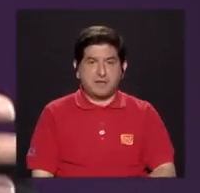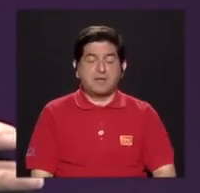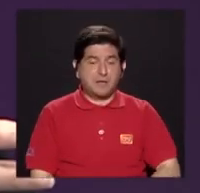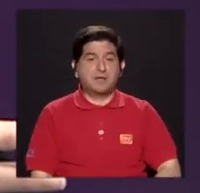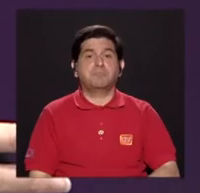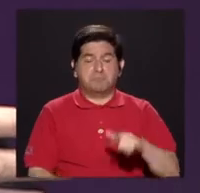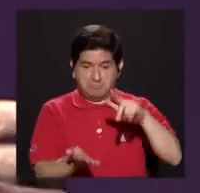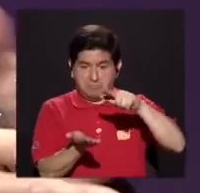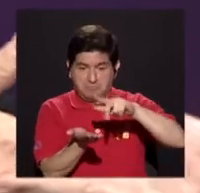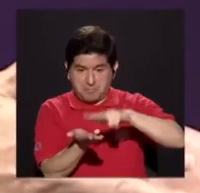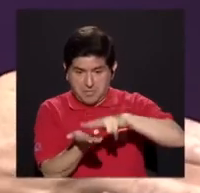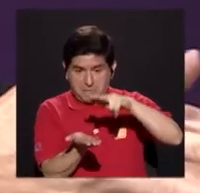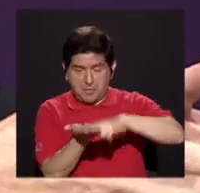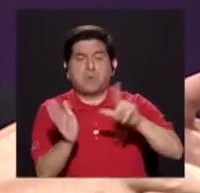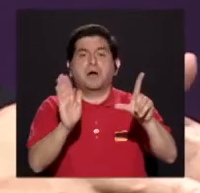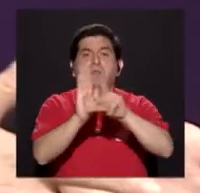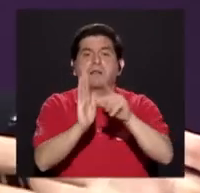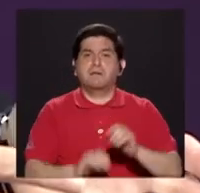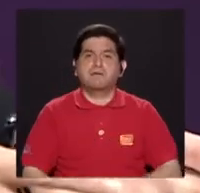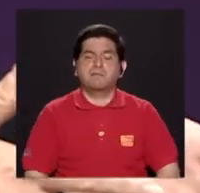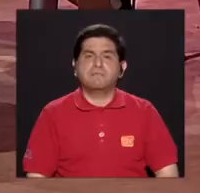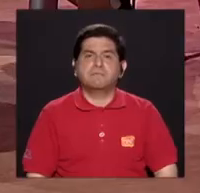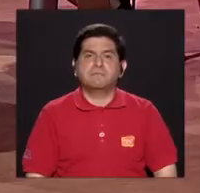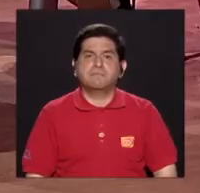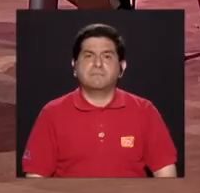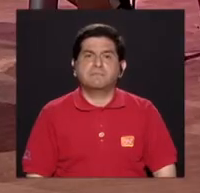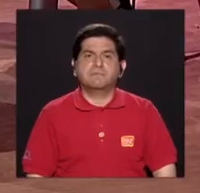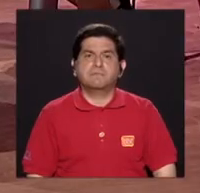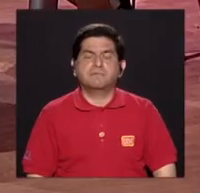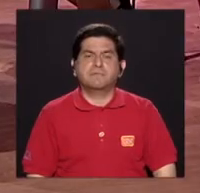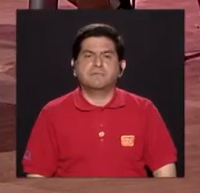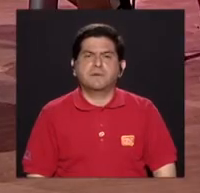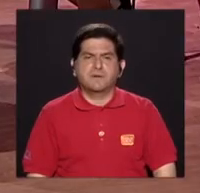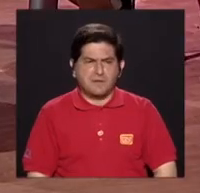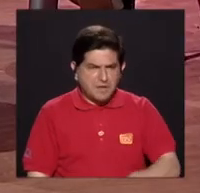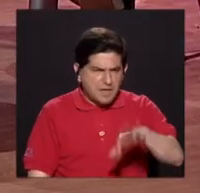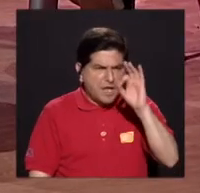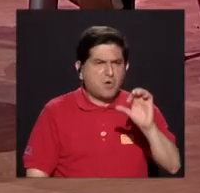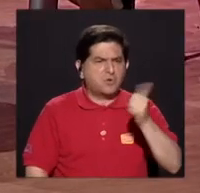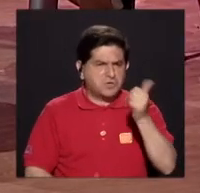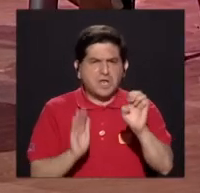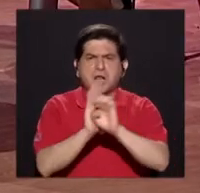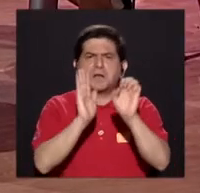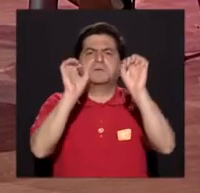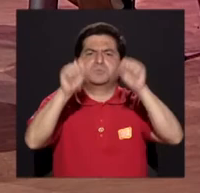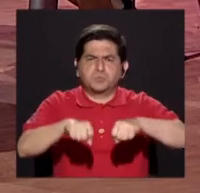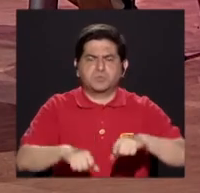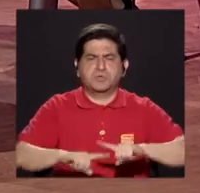un partido que ahí se pueden encontrar otros ejemplos,